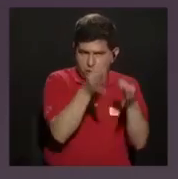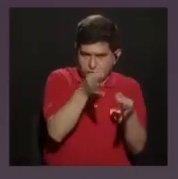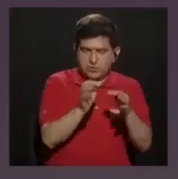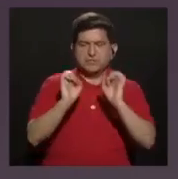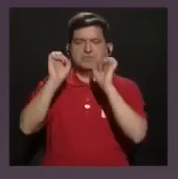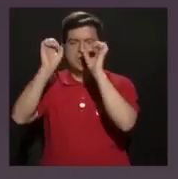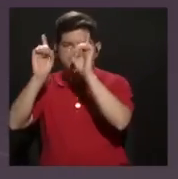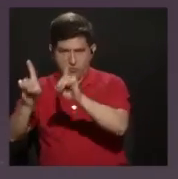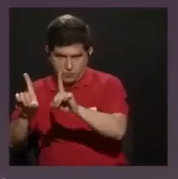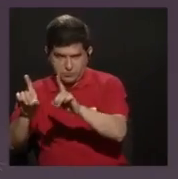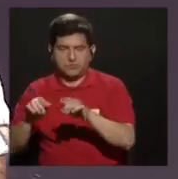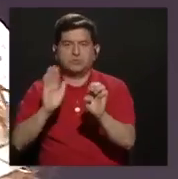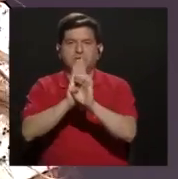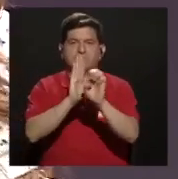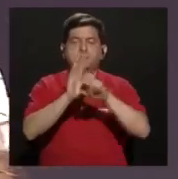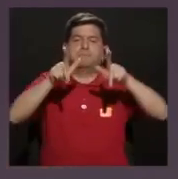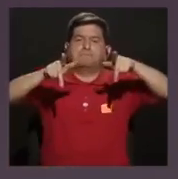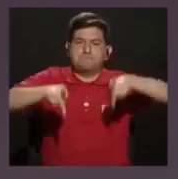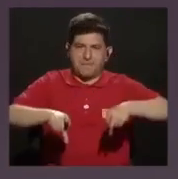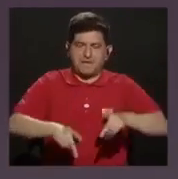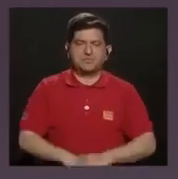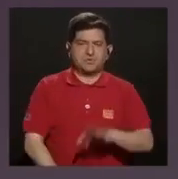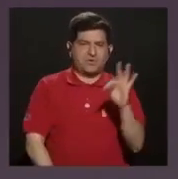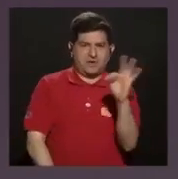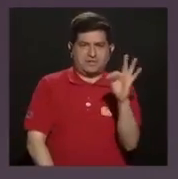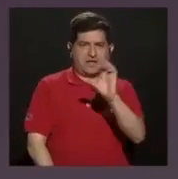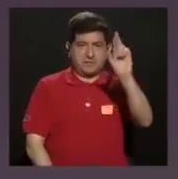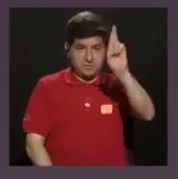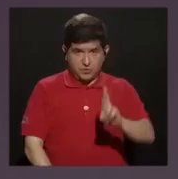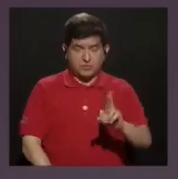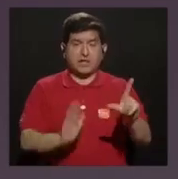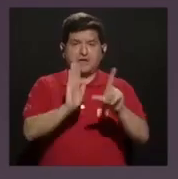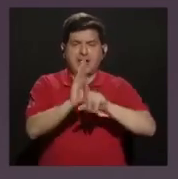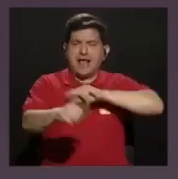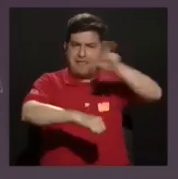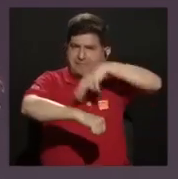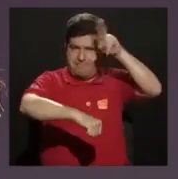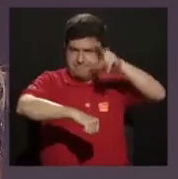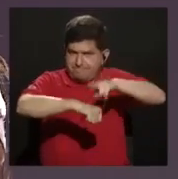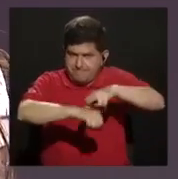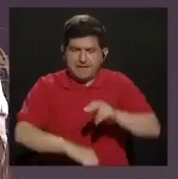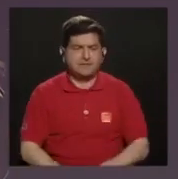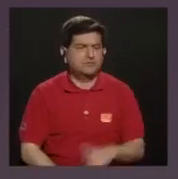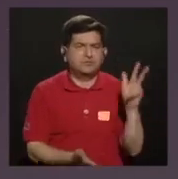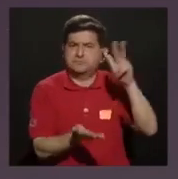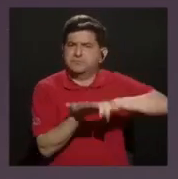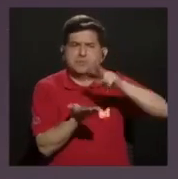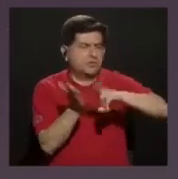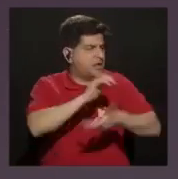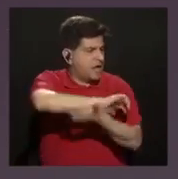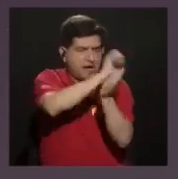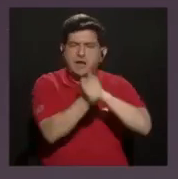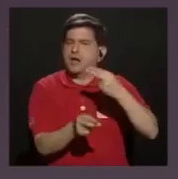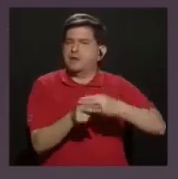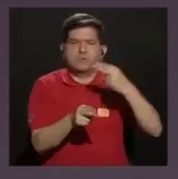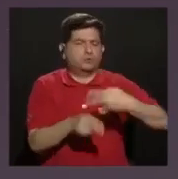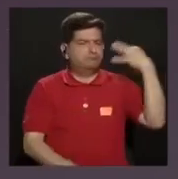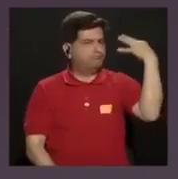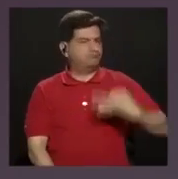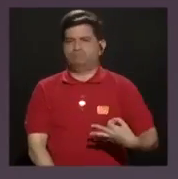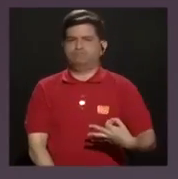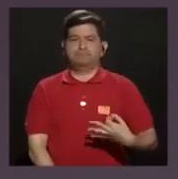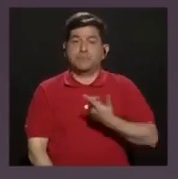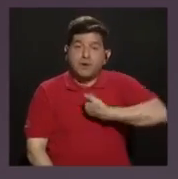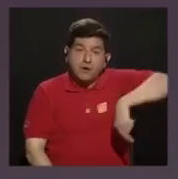la educación. Por ejemplo, las personas trans, Costa Rica, la legislación nacional todavía no ha aprobado el cambio de nombre oficial.